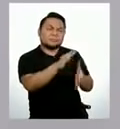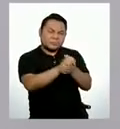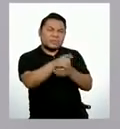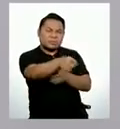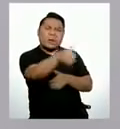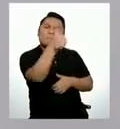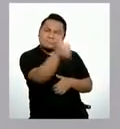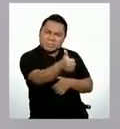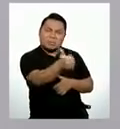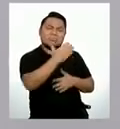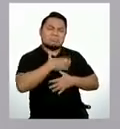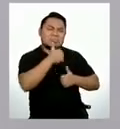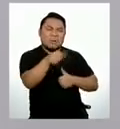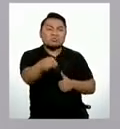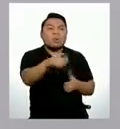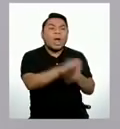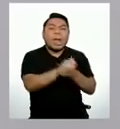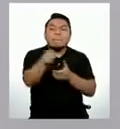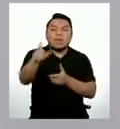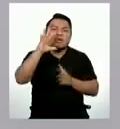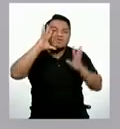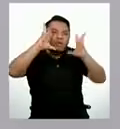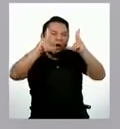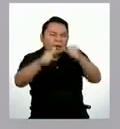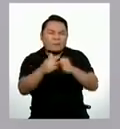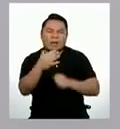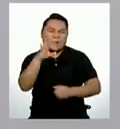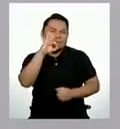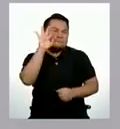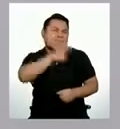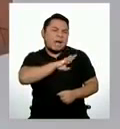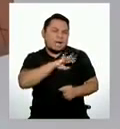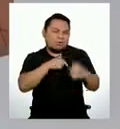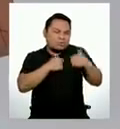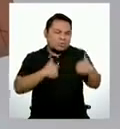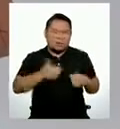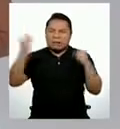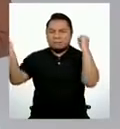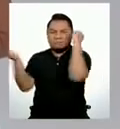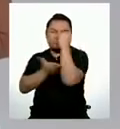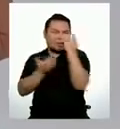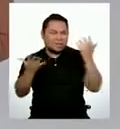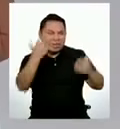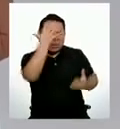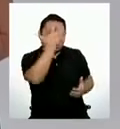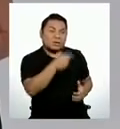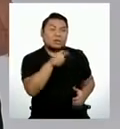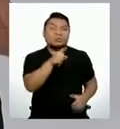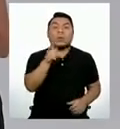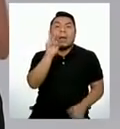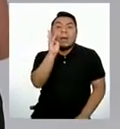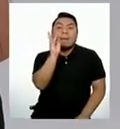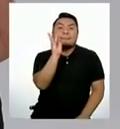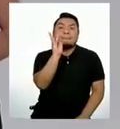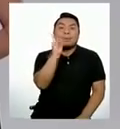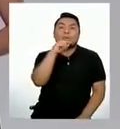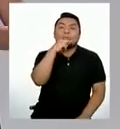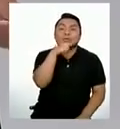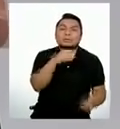querido robarse para él solo el acuario. Y de pronto la esposa del hombre intervino